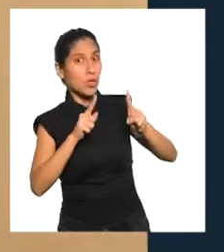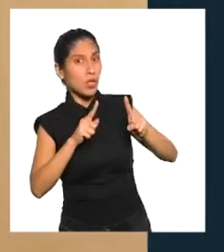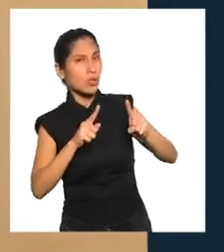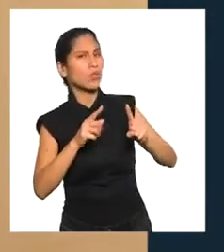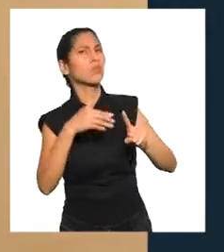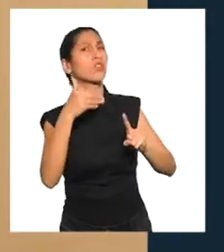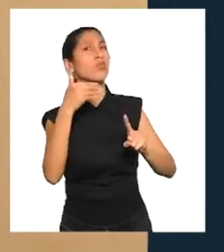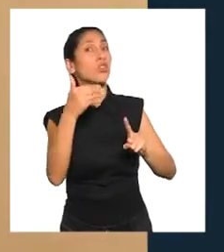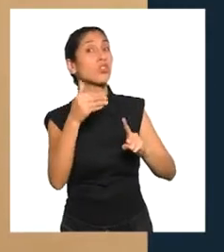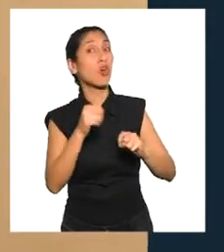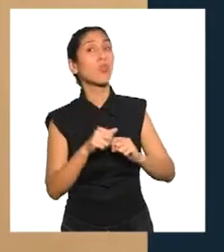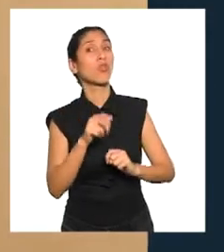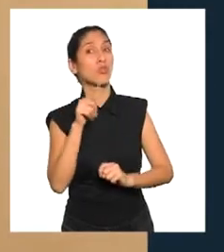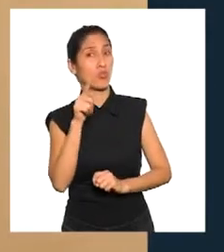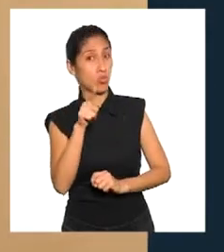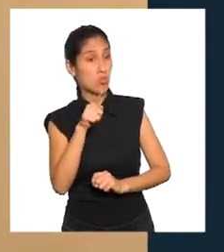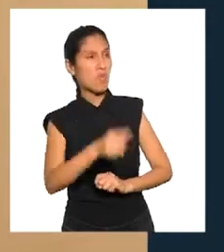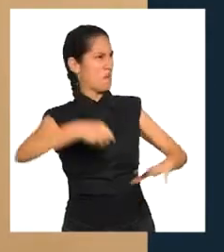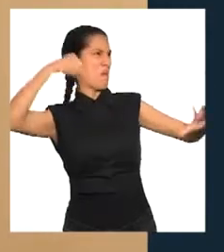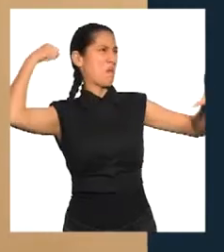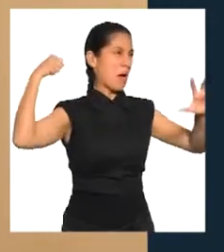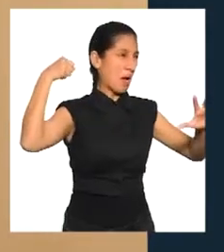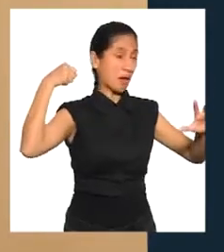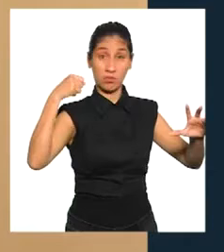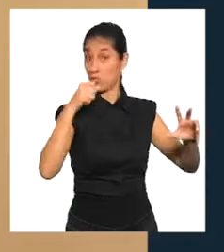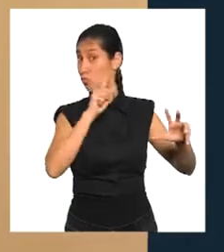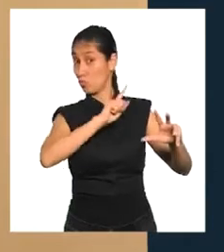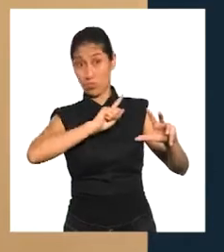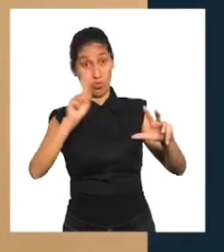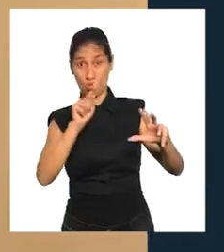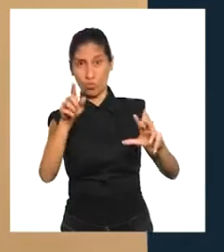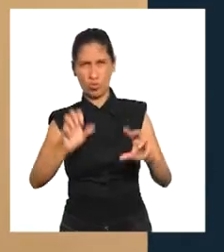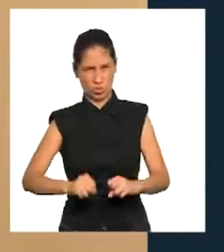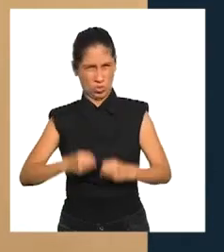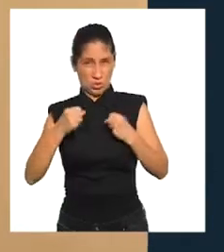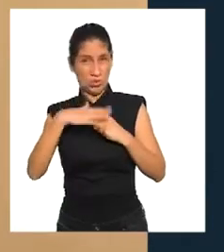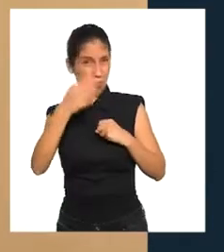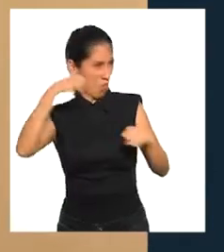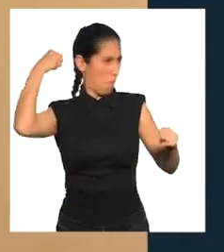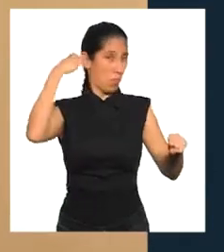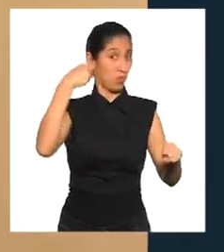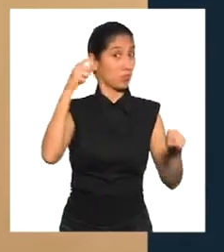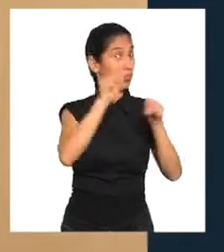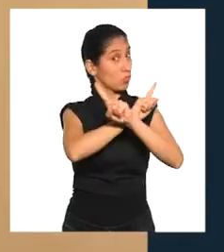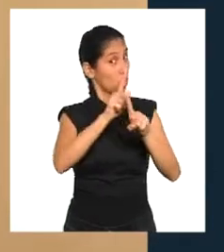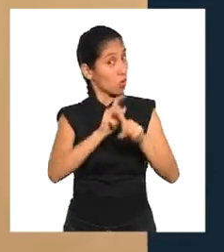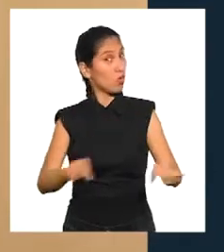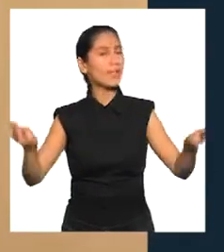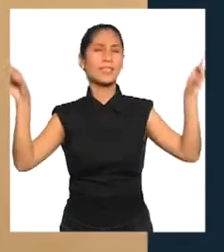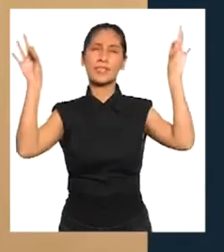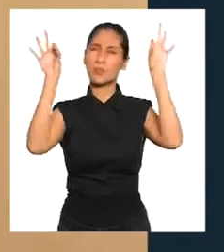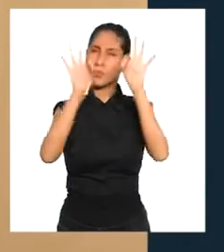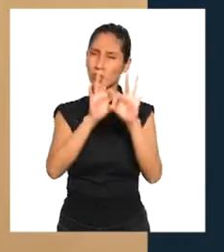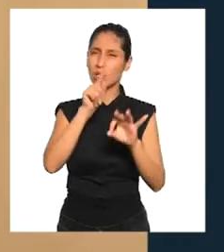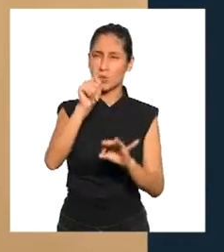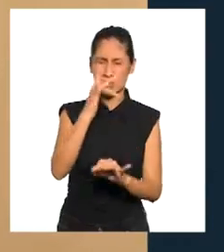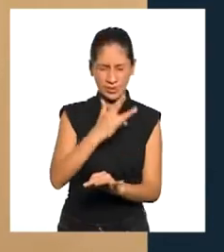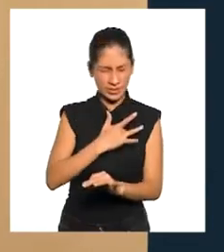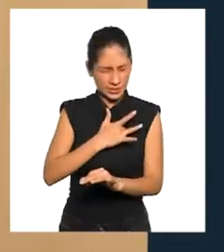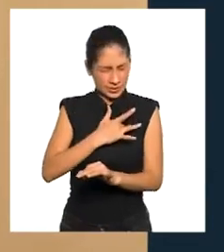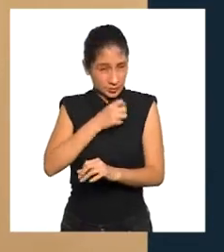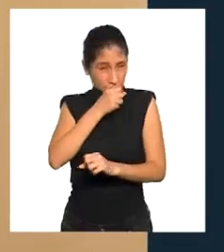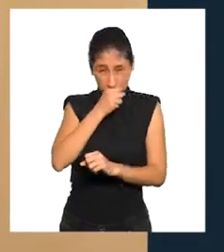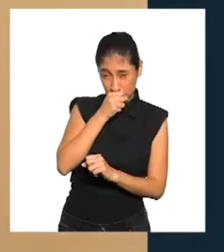legítimo es actuar con violencia. Por ello, es importante expresar las emociones